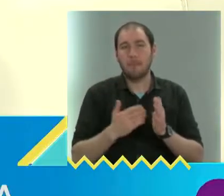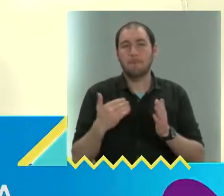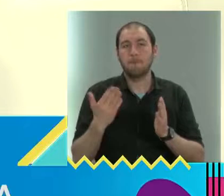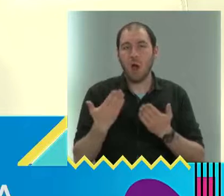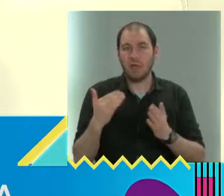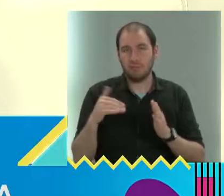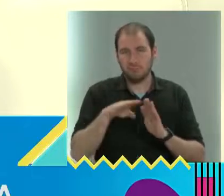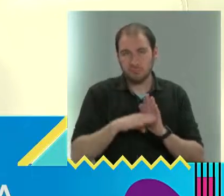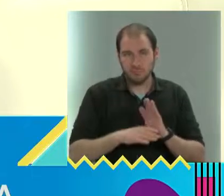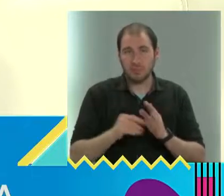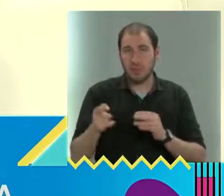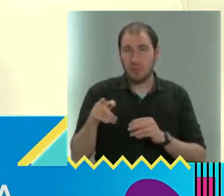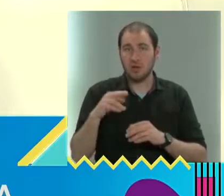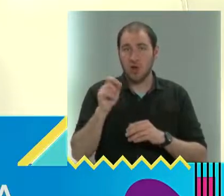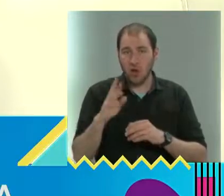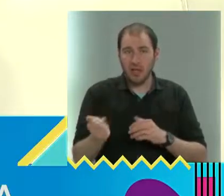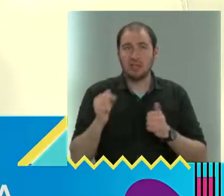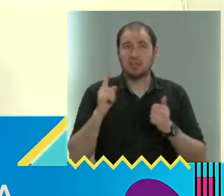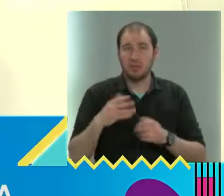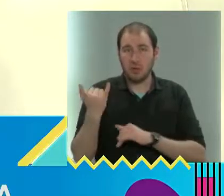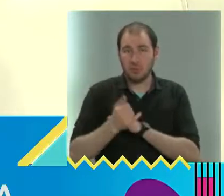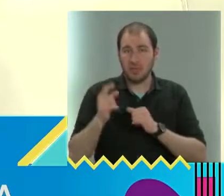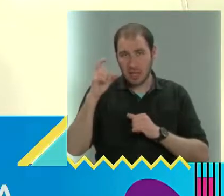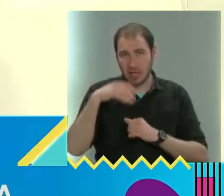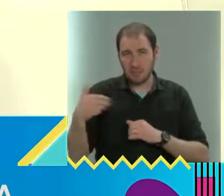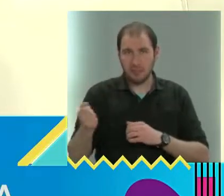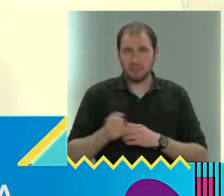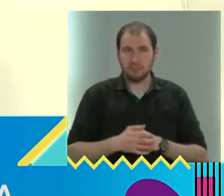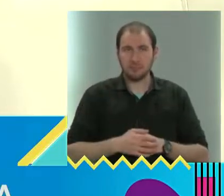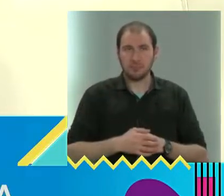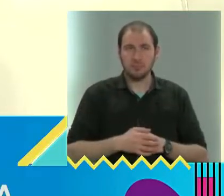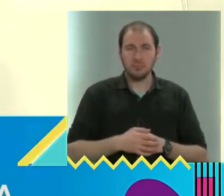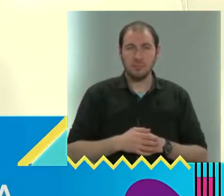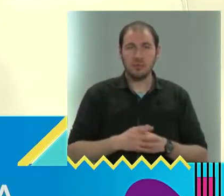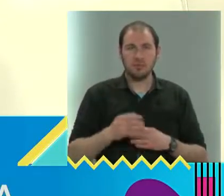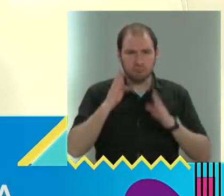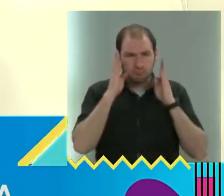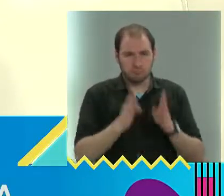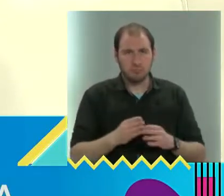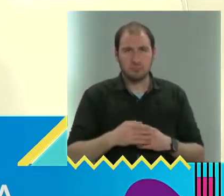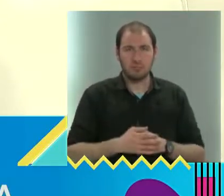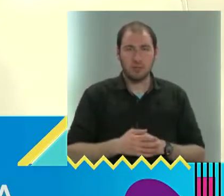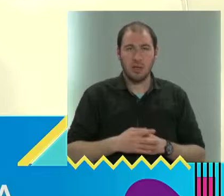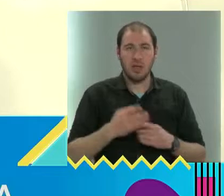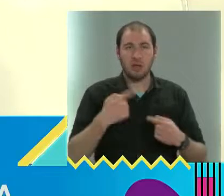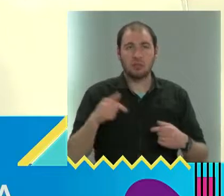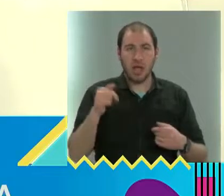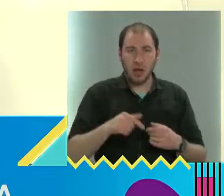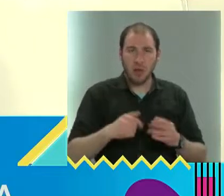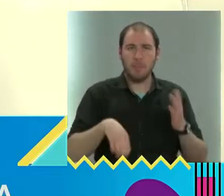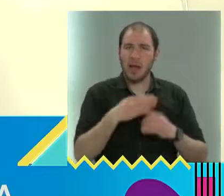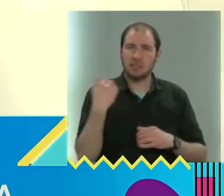En esto, como bien lo decía Nora y como bien lo ha expresado Emma también, es hacer hincapié en aquello que hoy cobra